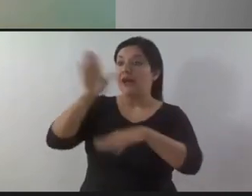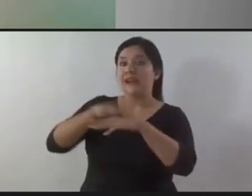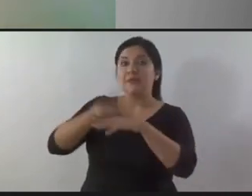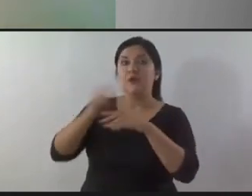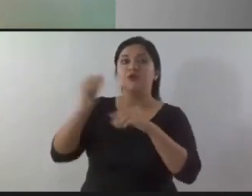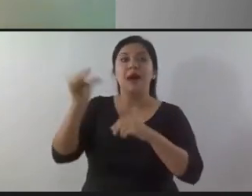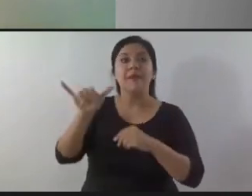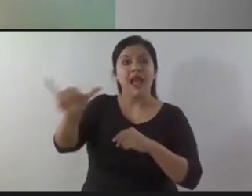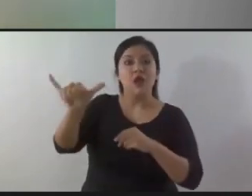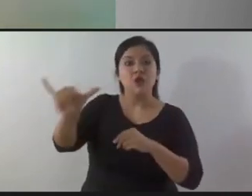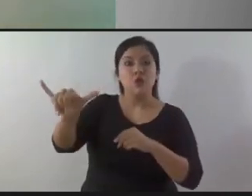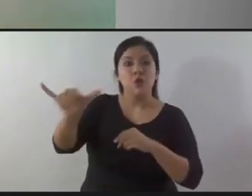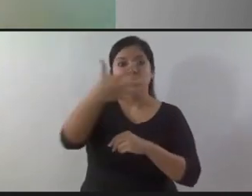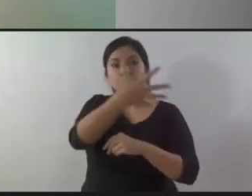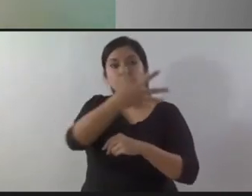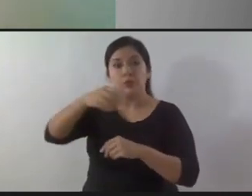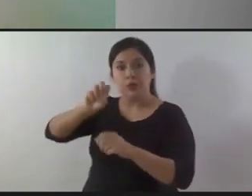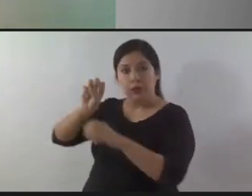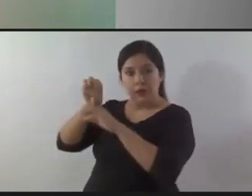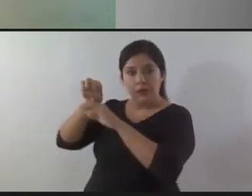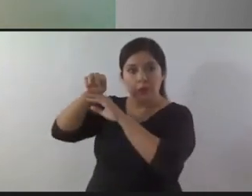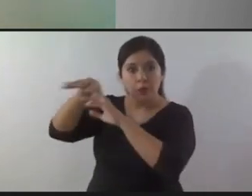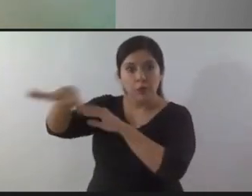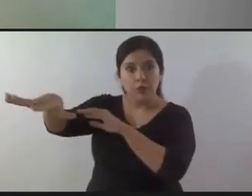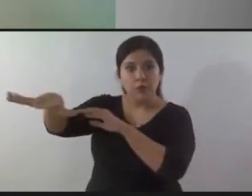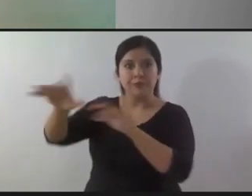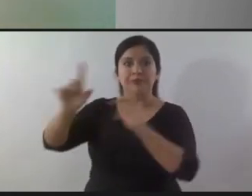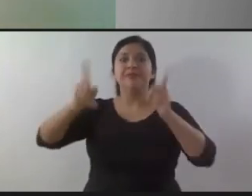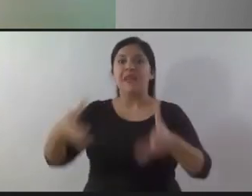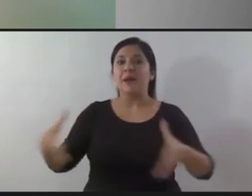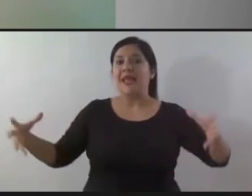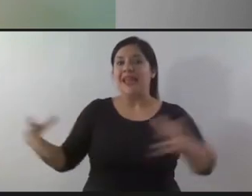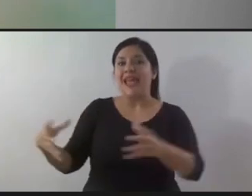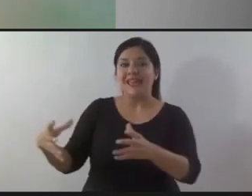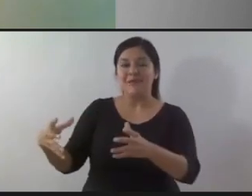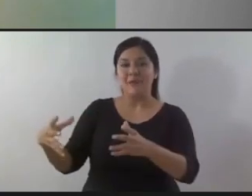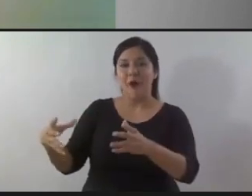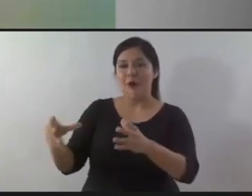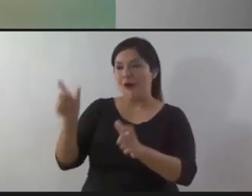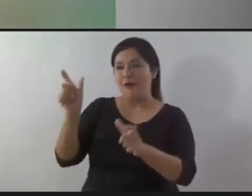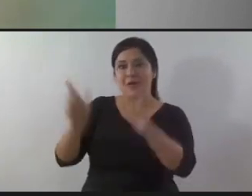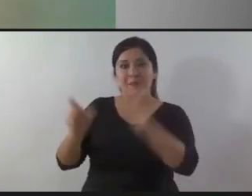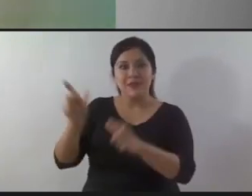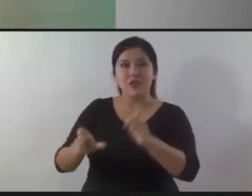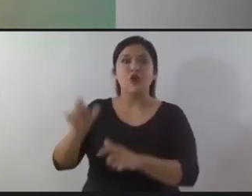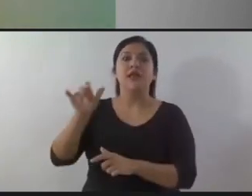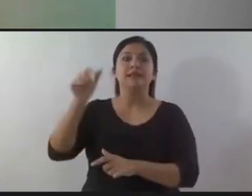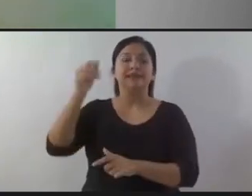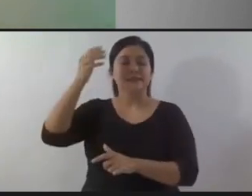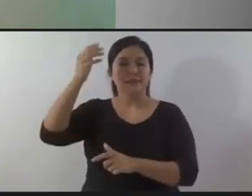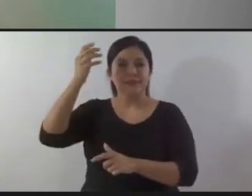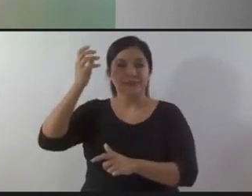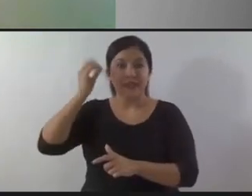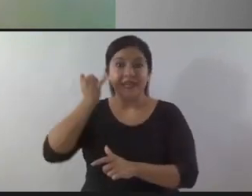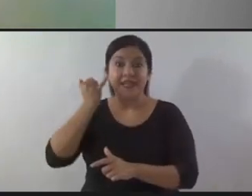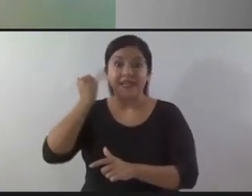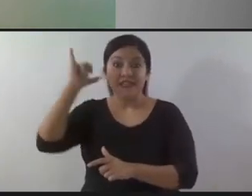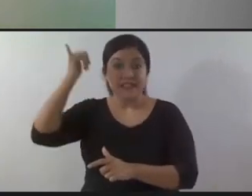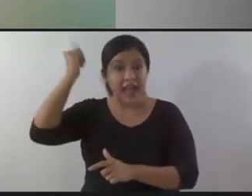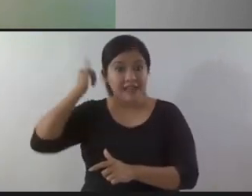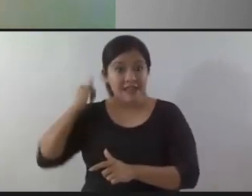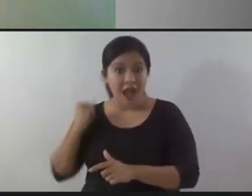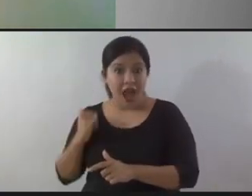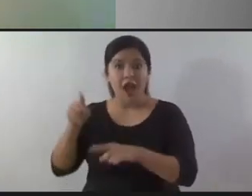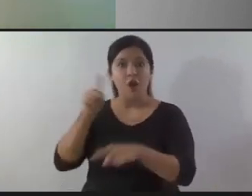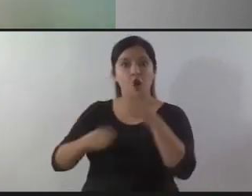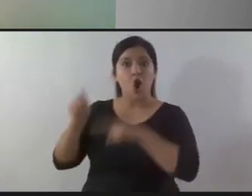vía YouTube. Y un agradecimiento muy especial a todo el equipo del programa. A Yanina Boria, coordinando el equipo